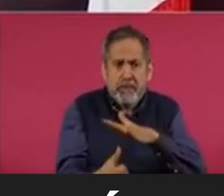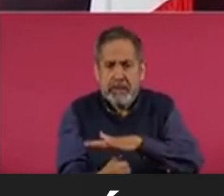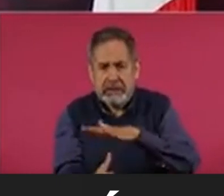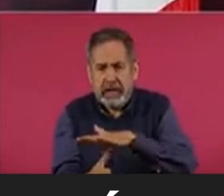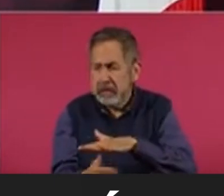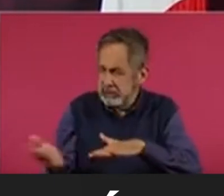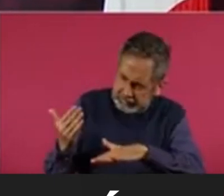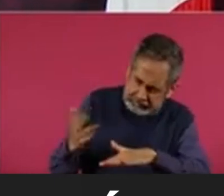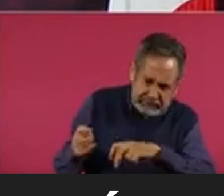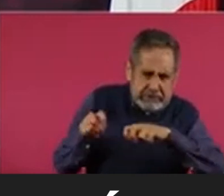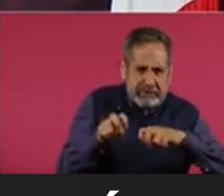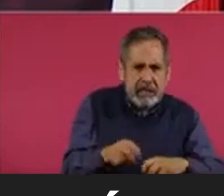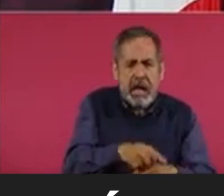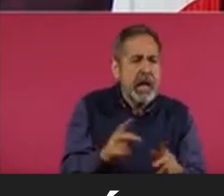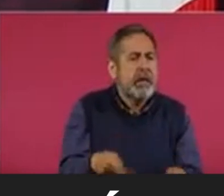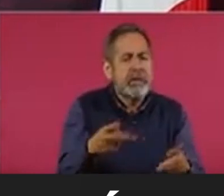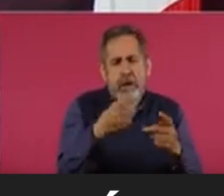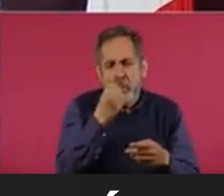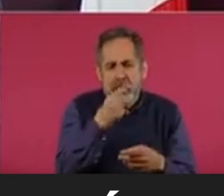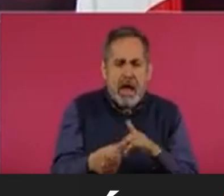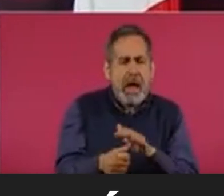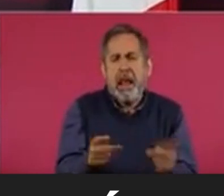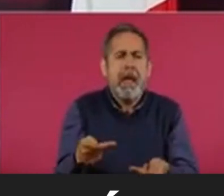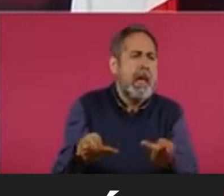mesas y ahí vendía comida